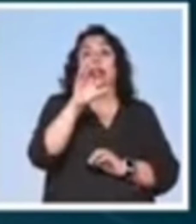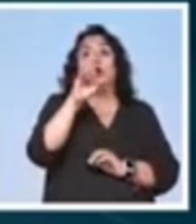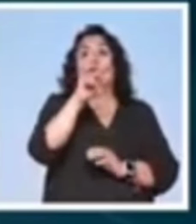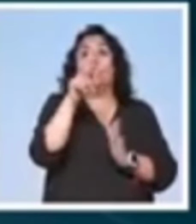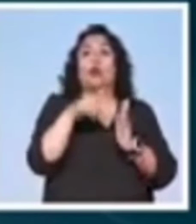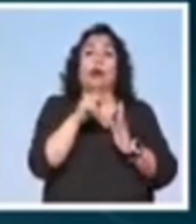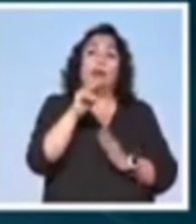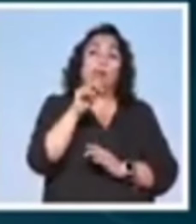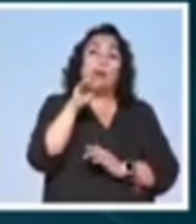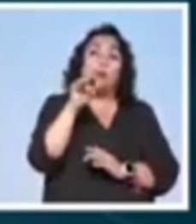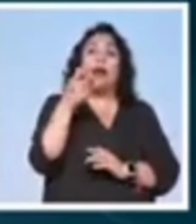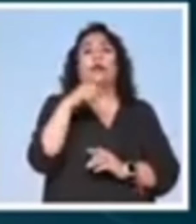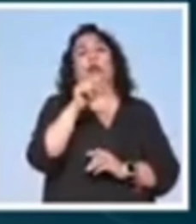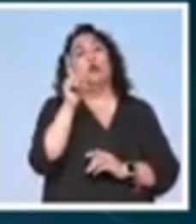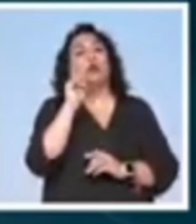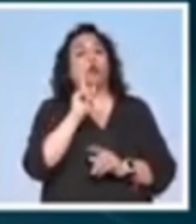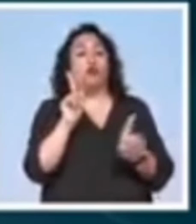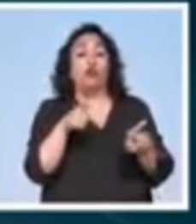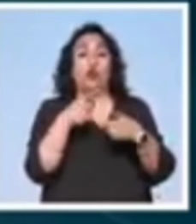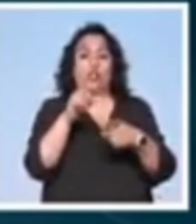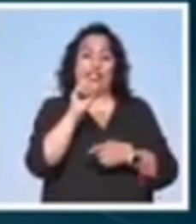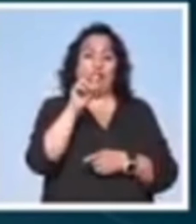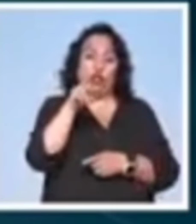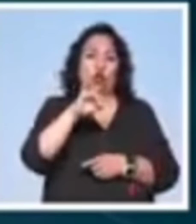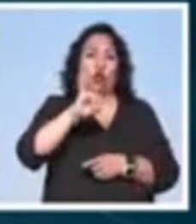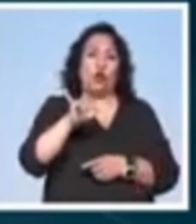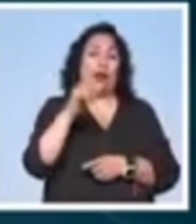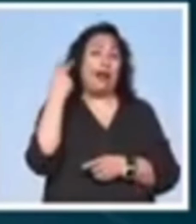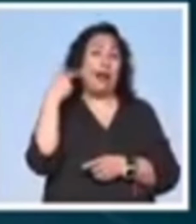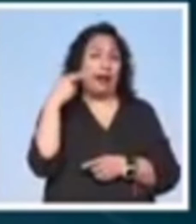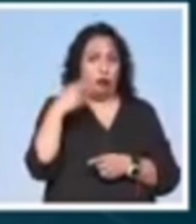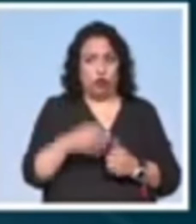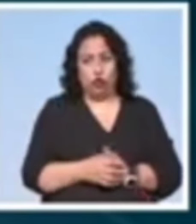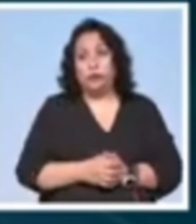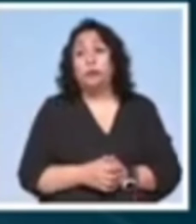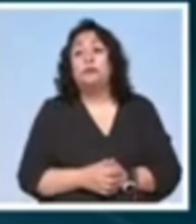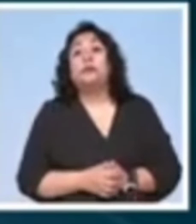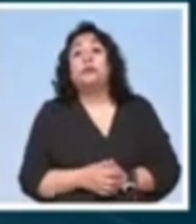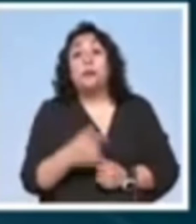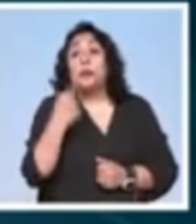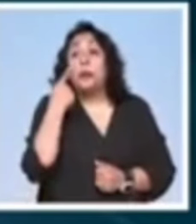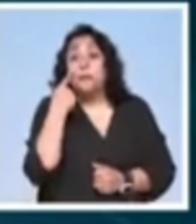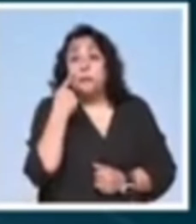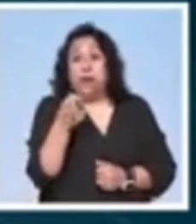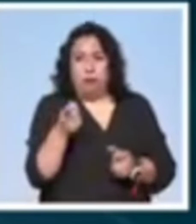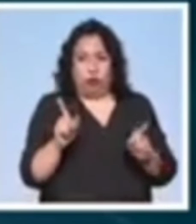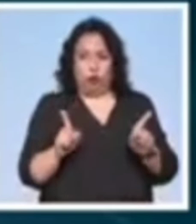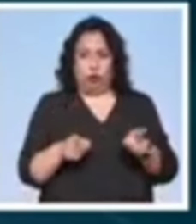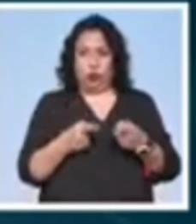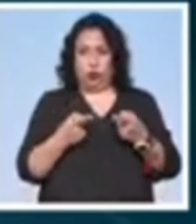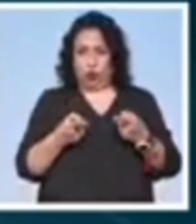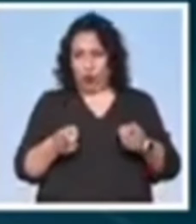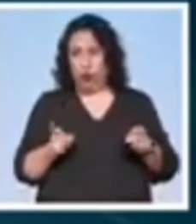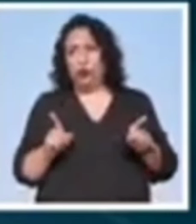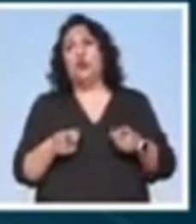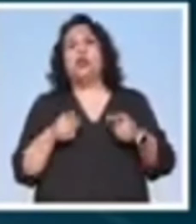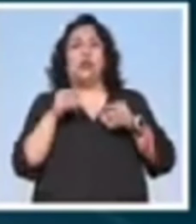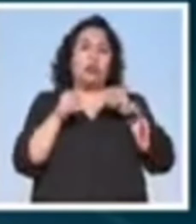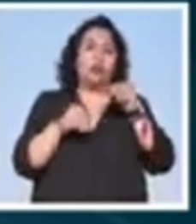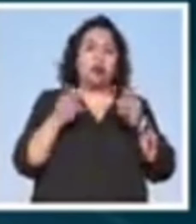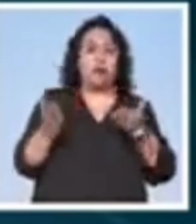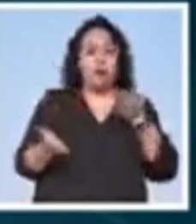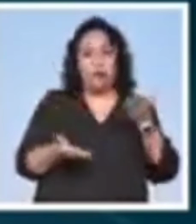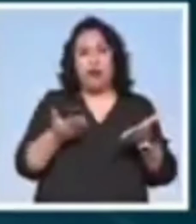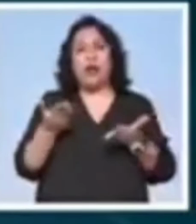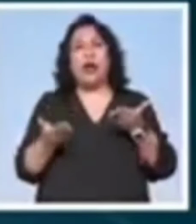Papantla y sones jarochos. Vamos a ver la música, las coreografías,